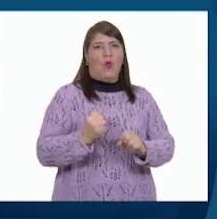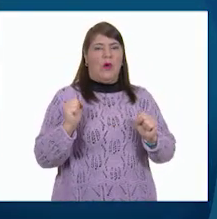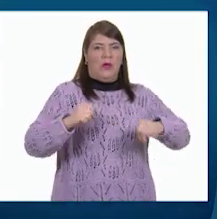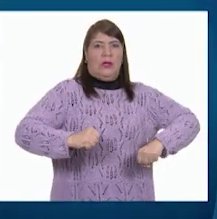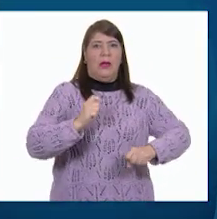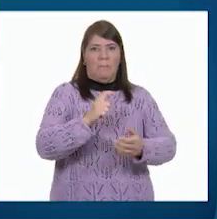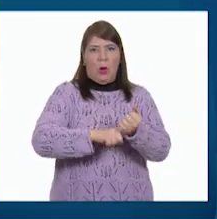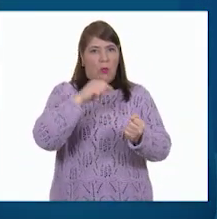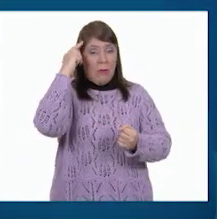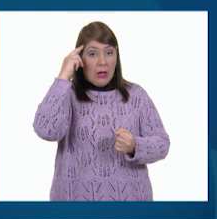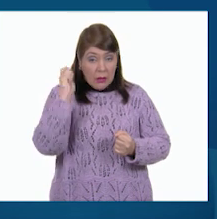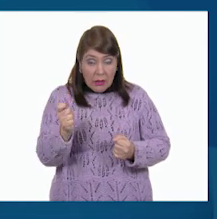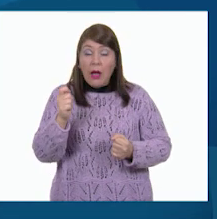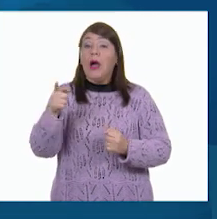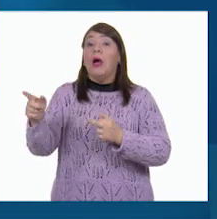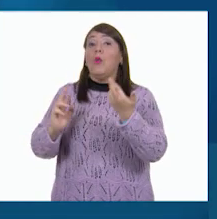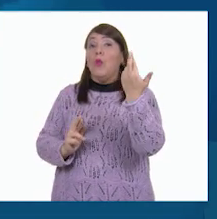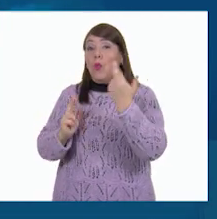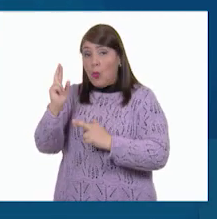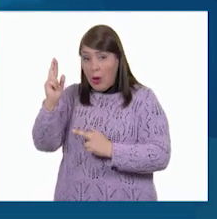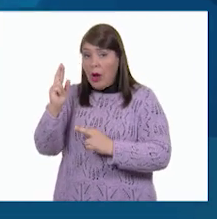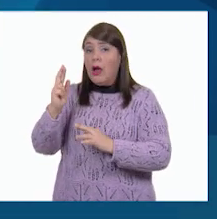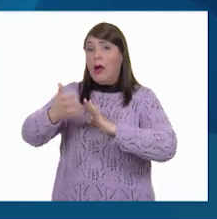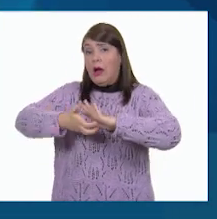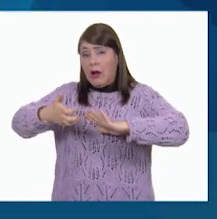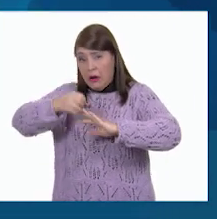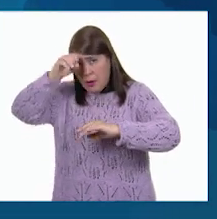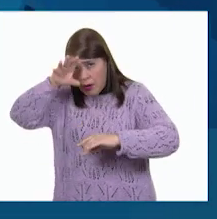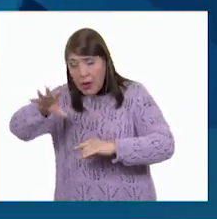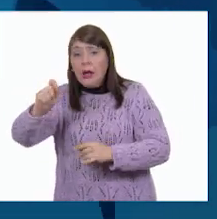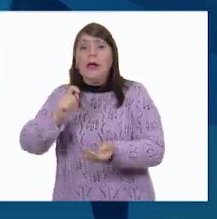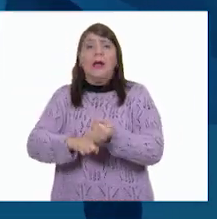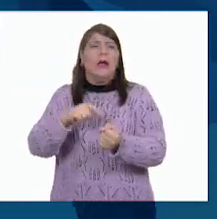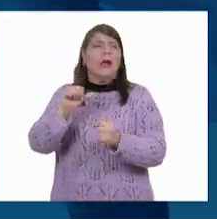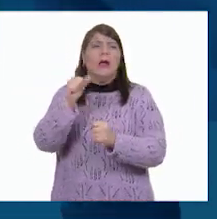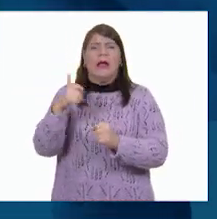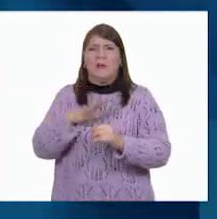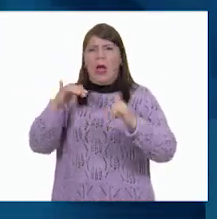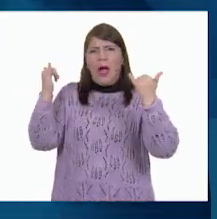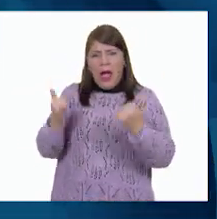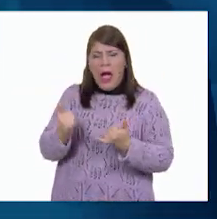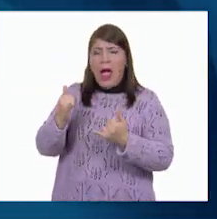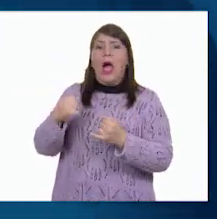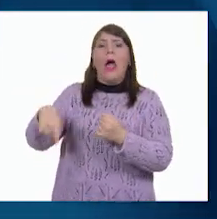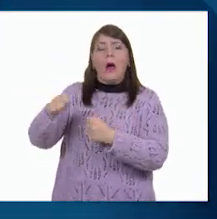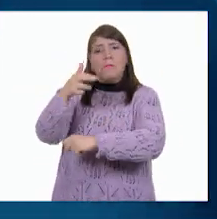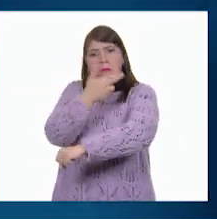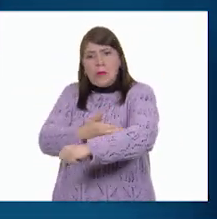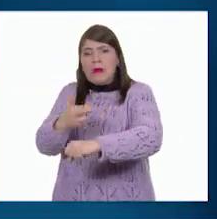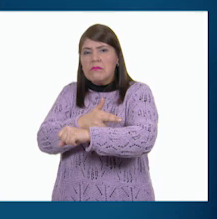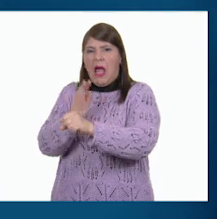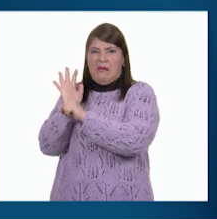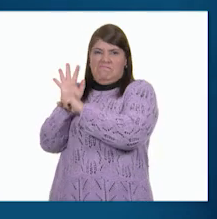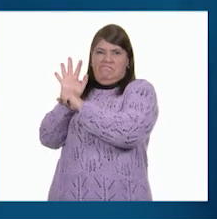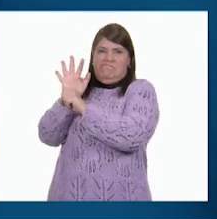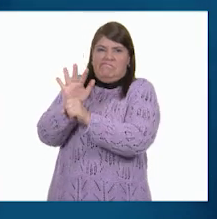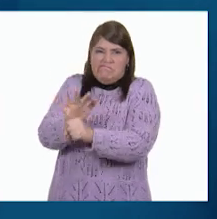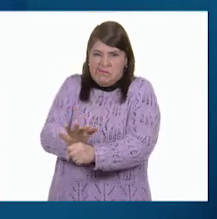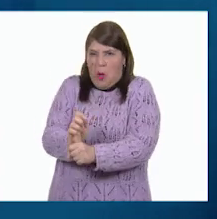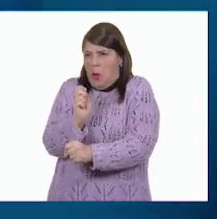huelga de los mineros como la rebelión de los hilanderos fueron resueltas mediante la represión